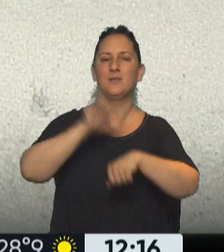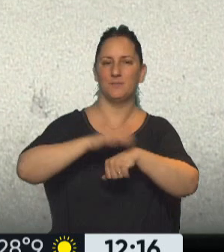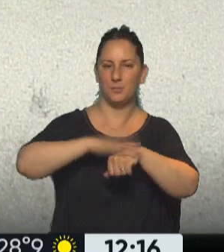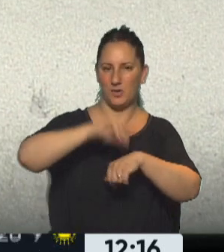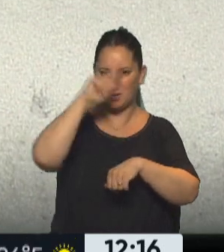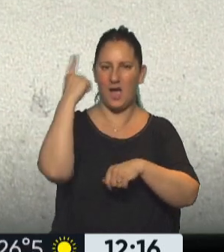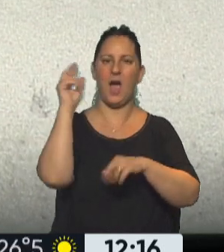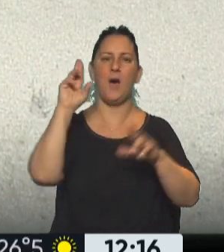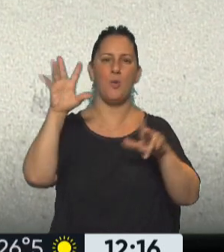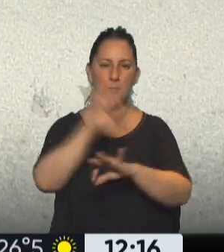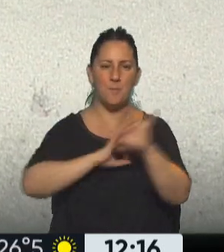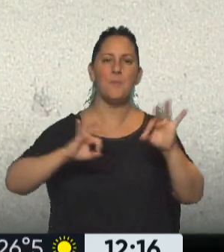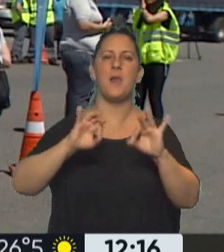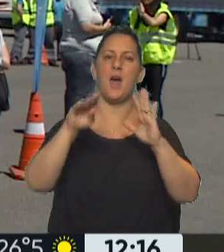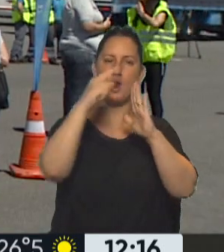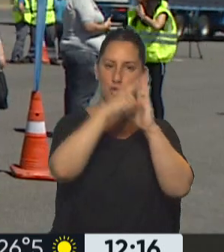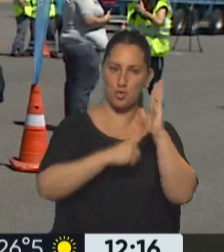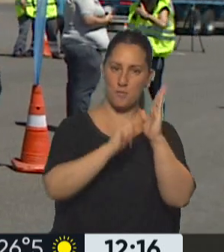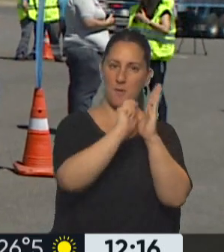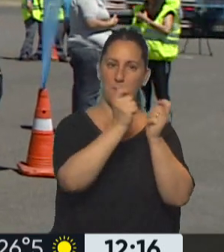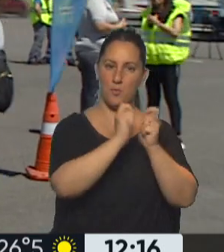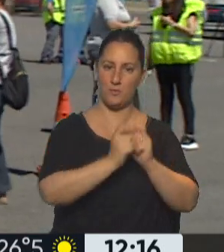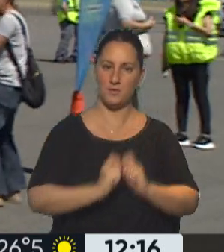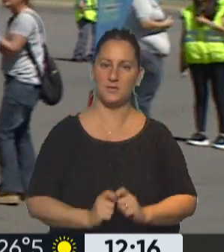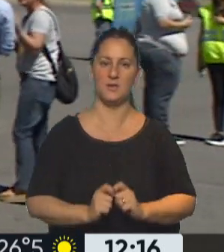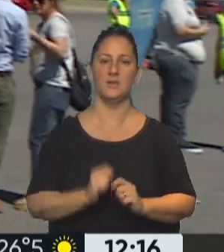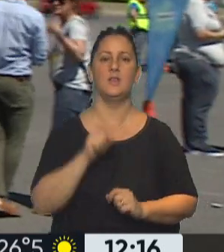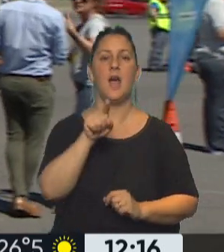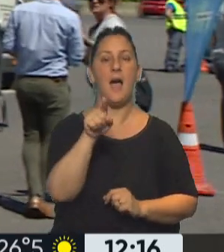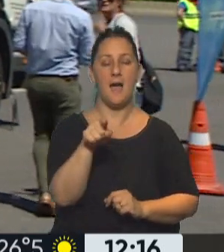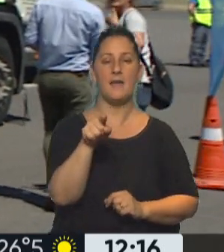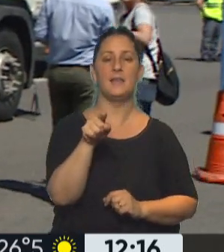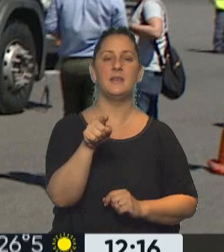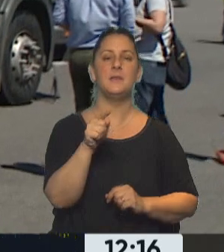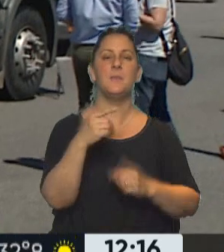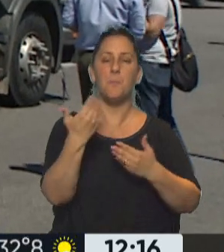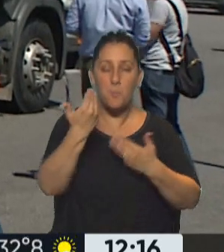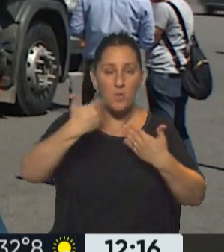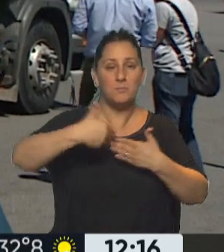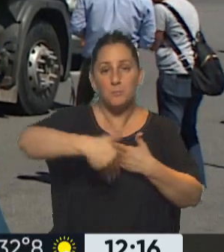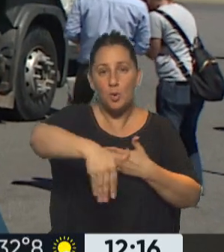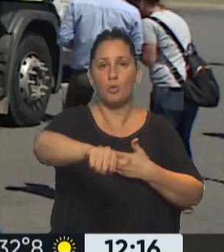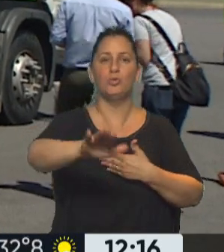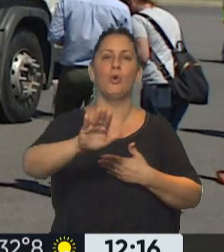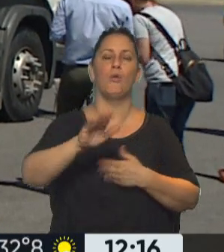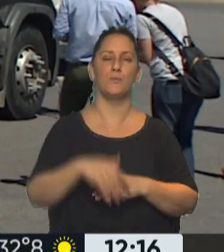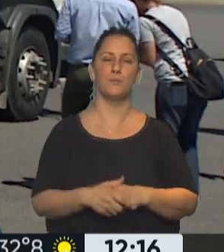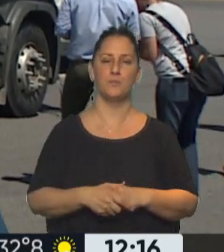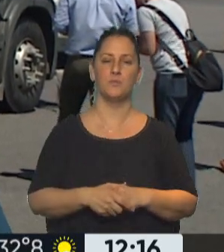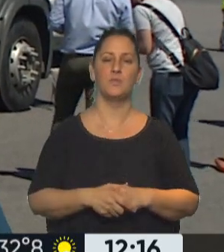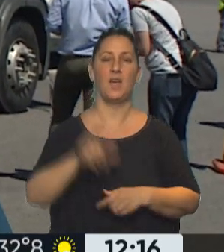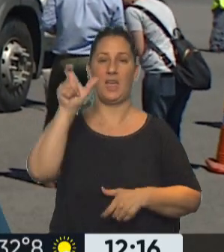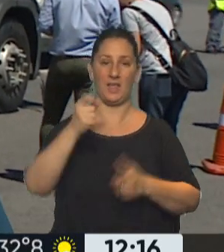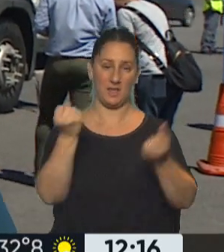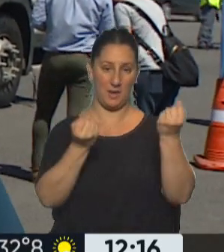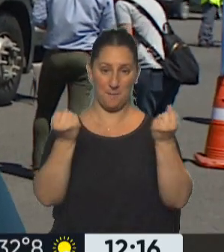la modificación del plexo normativo en las legislaturas nacionales y provinciales va a hacer que en poco tiempo todos los que vayan al volante